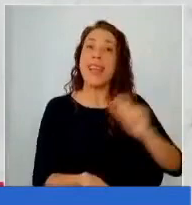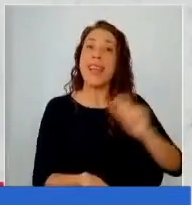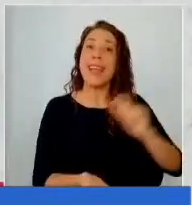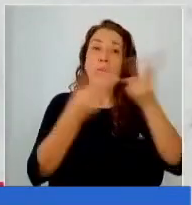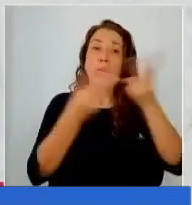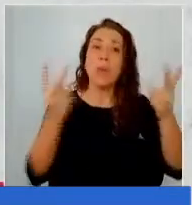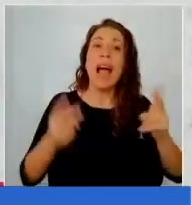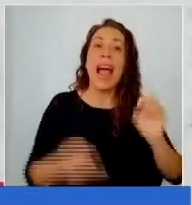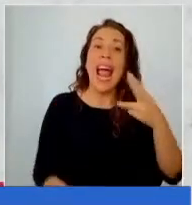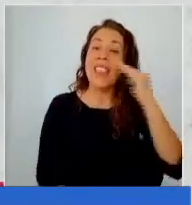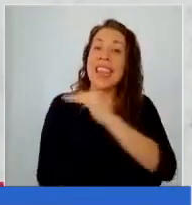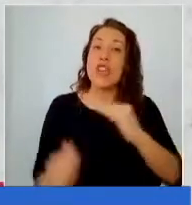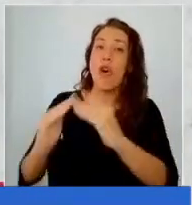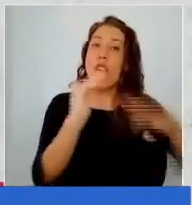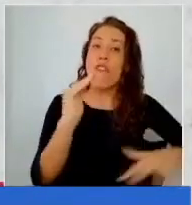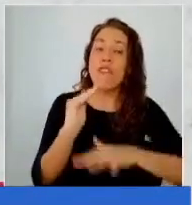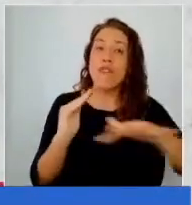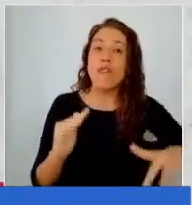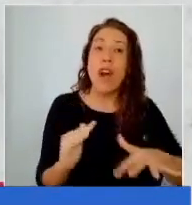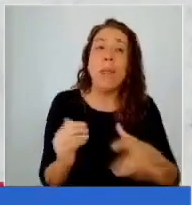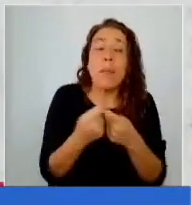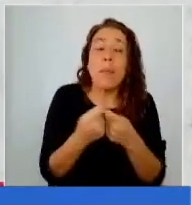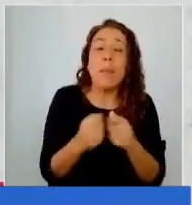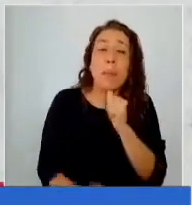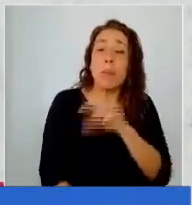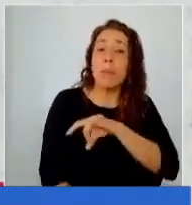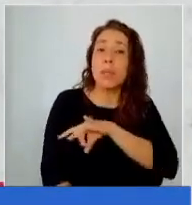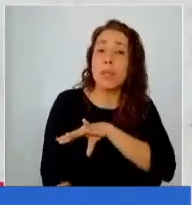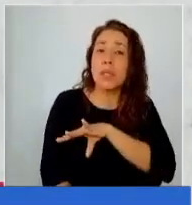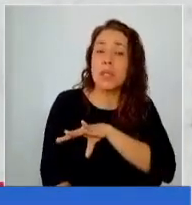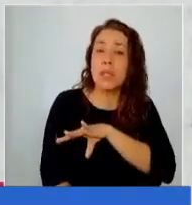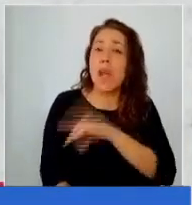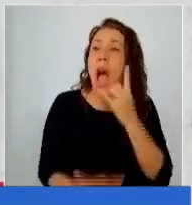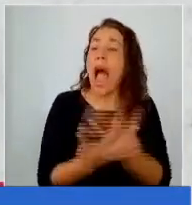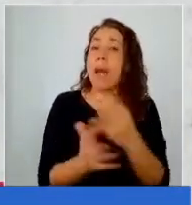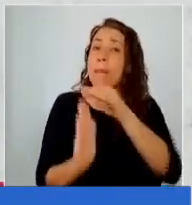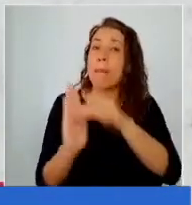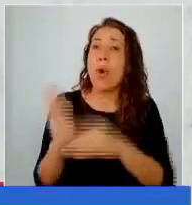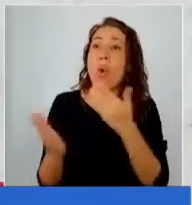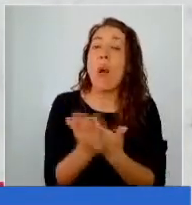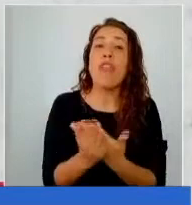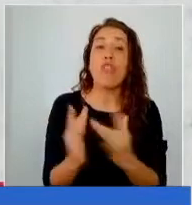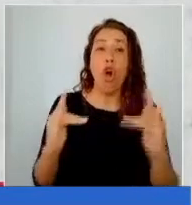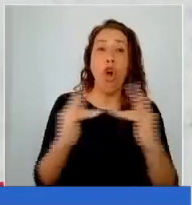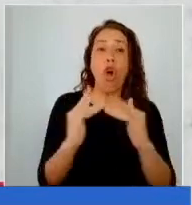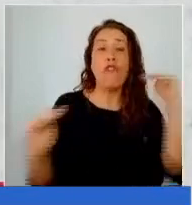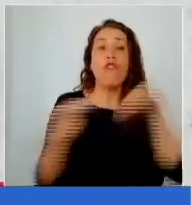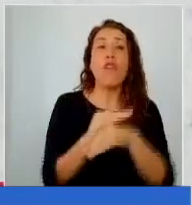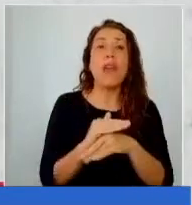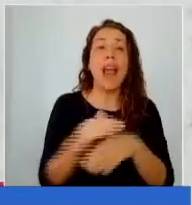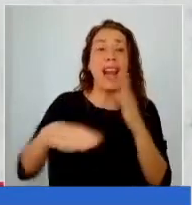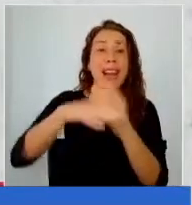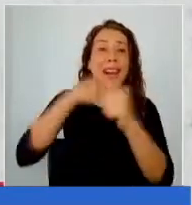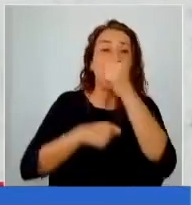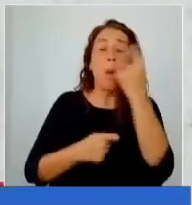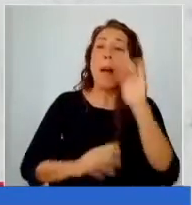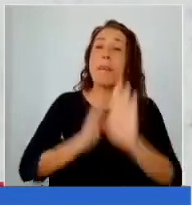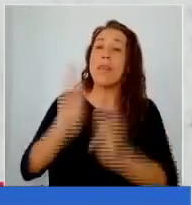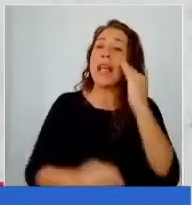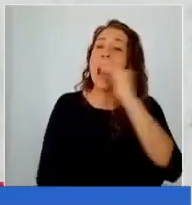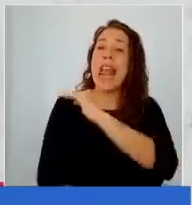más vulnerables de chile existe un protocolo cuando hay funerales narcos para proteger a los niños de las balaceras